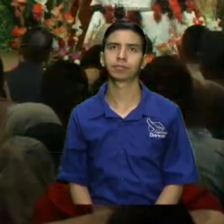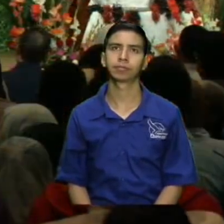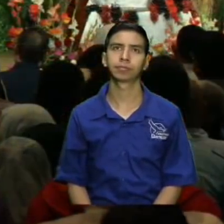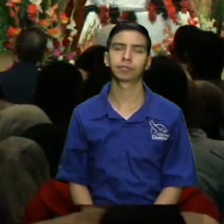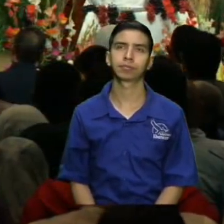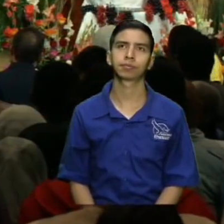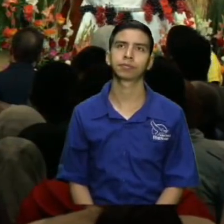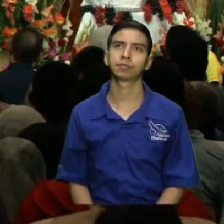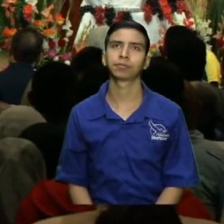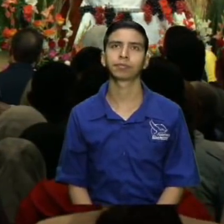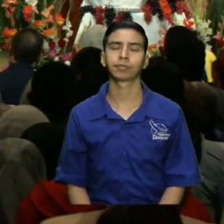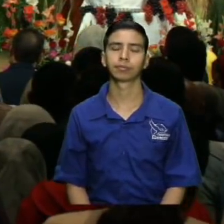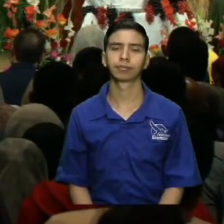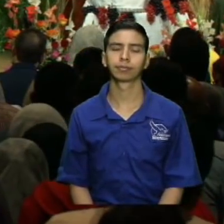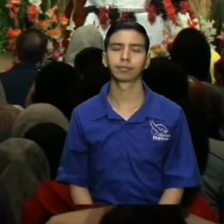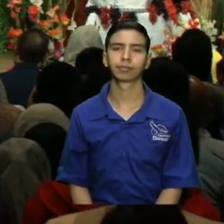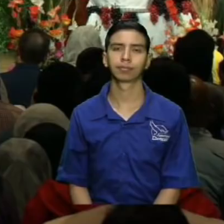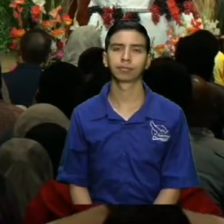vamos a